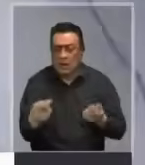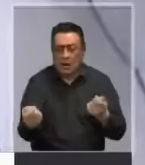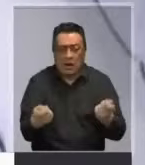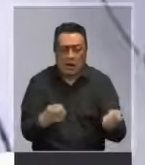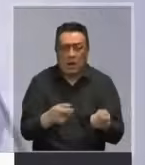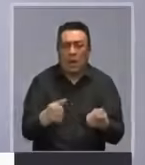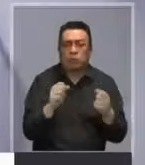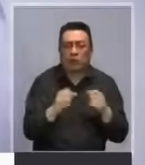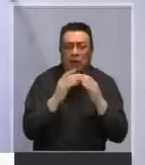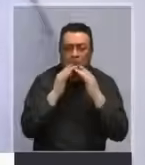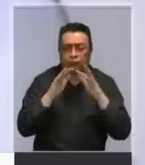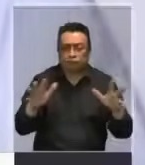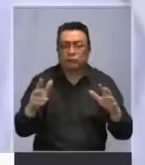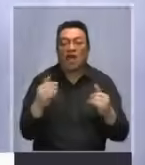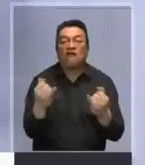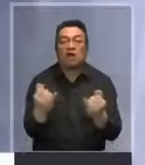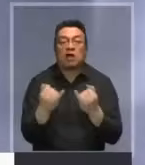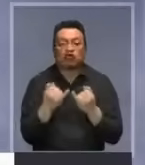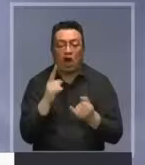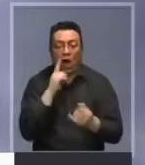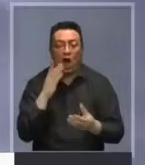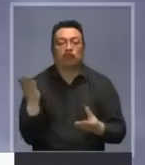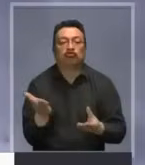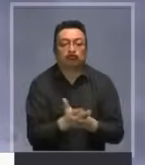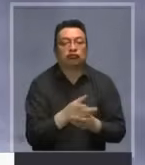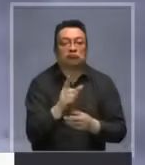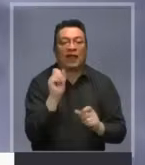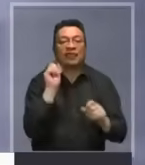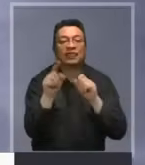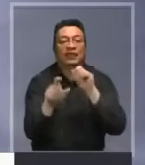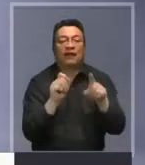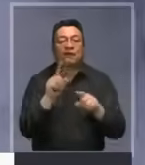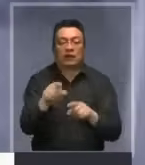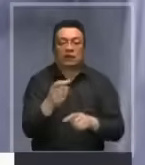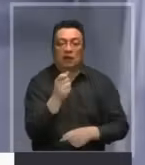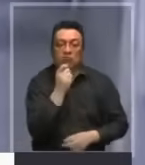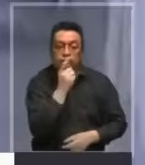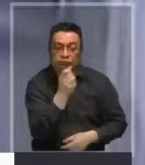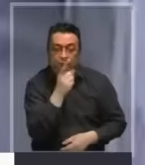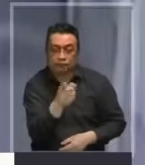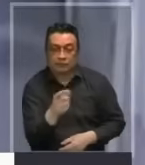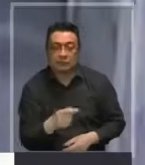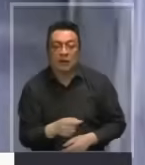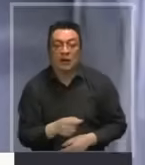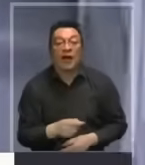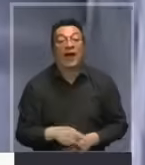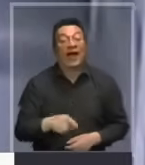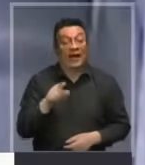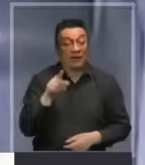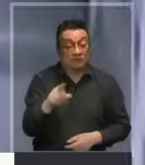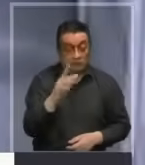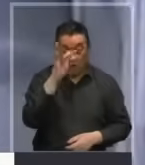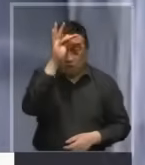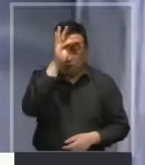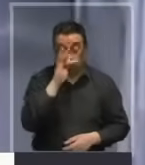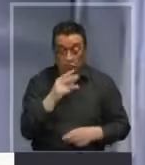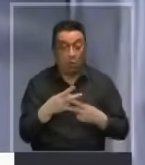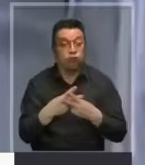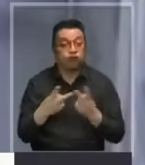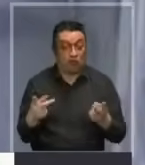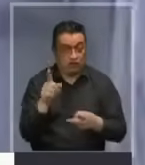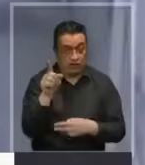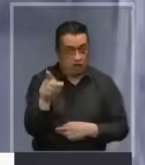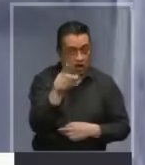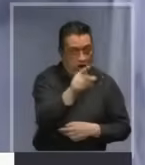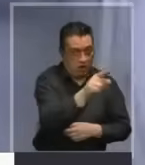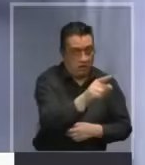darse con la información a la que tuvo acceso la defensa de los imputados. Que no olvidemos que son funcionarios públicos, por